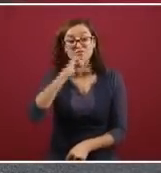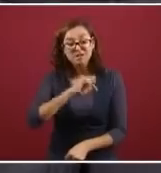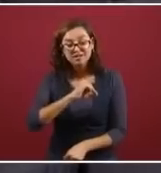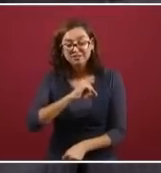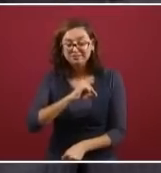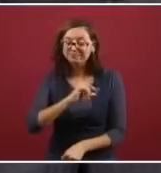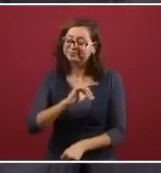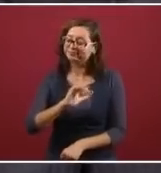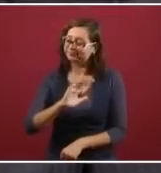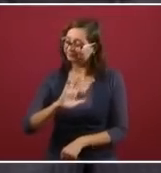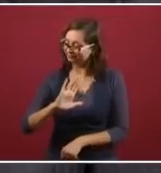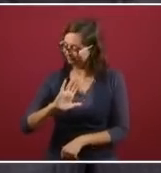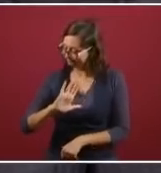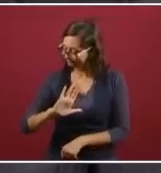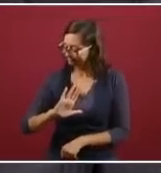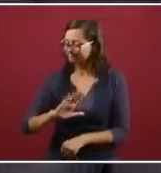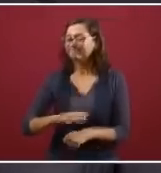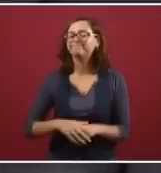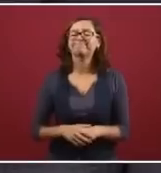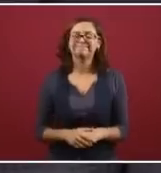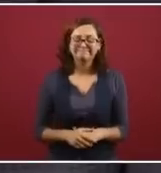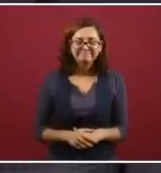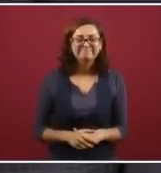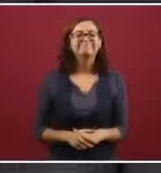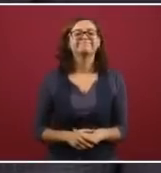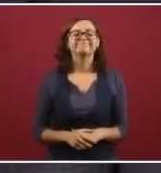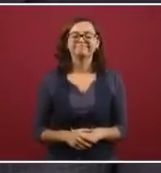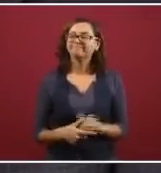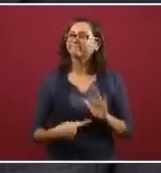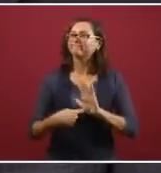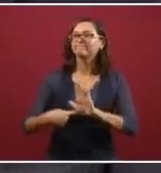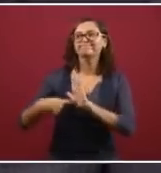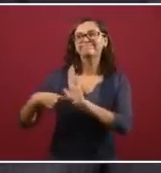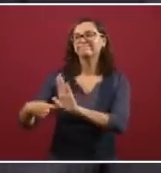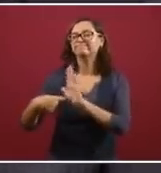entonces pues vamos a decir la verdad